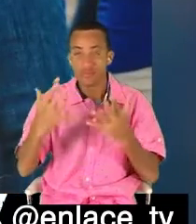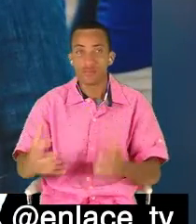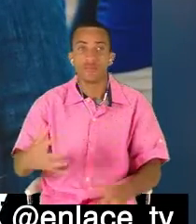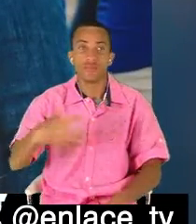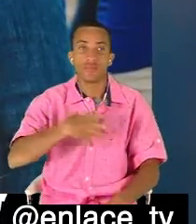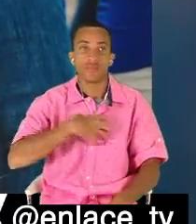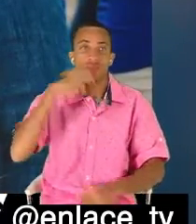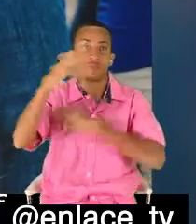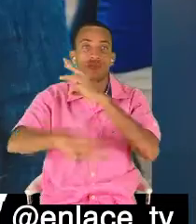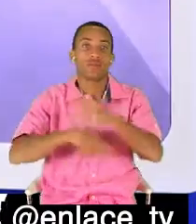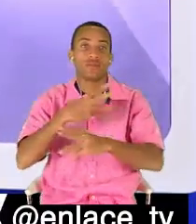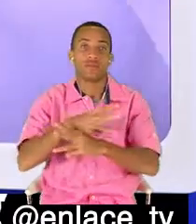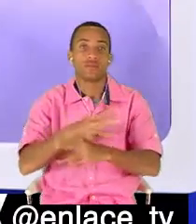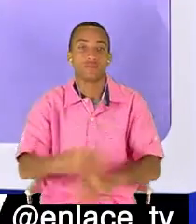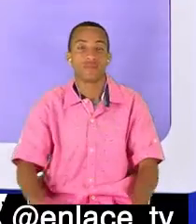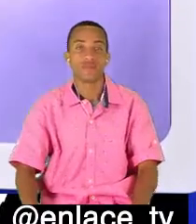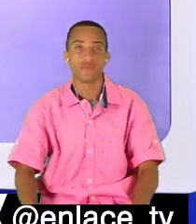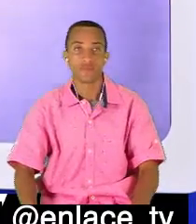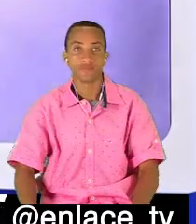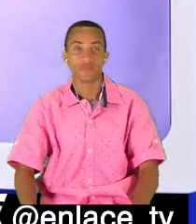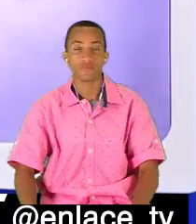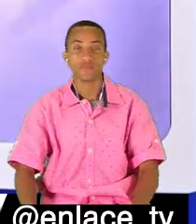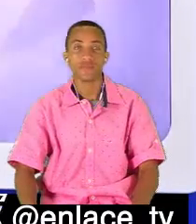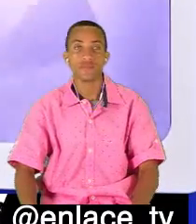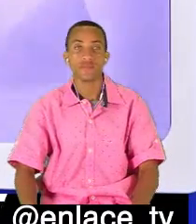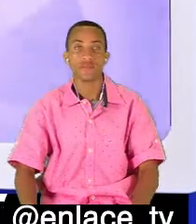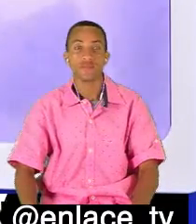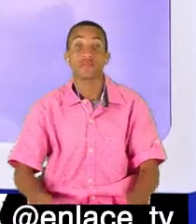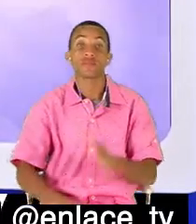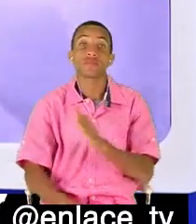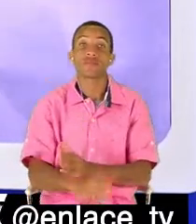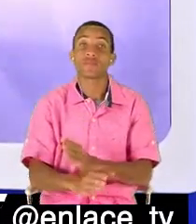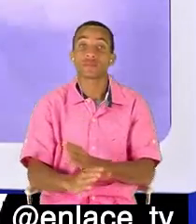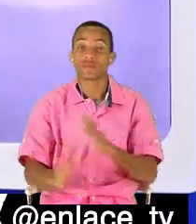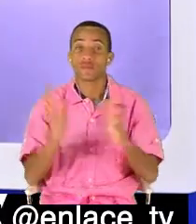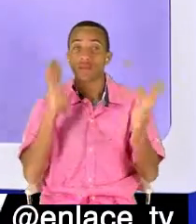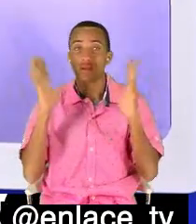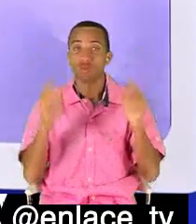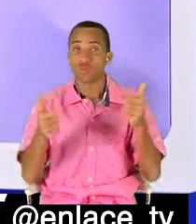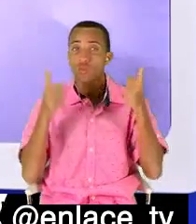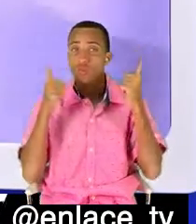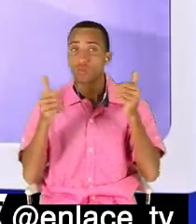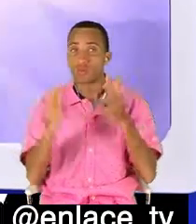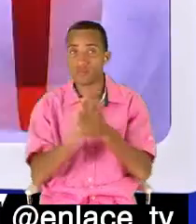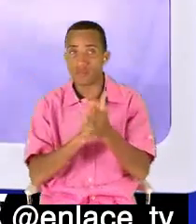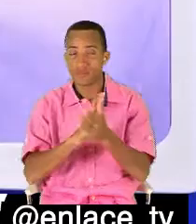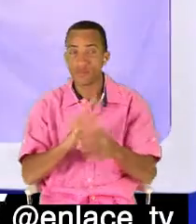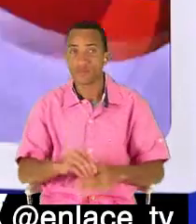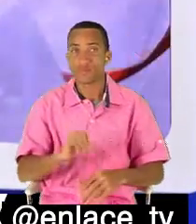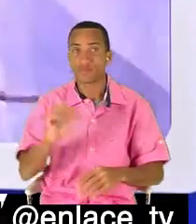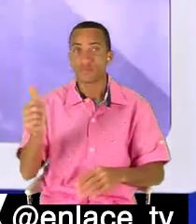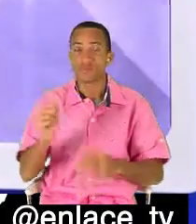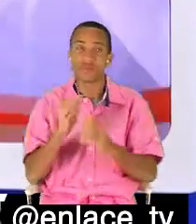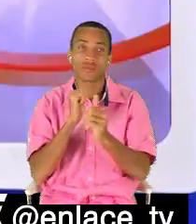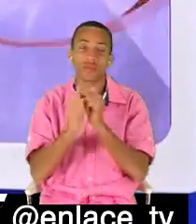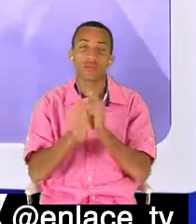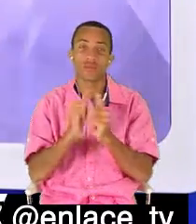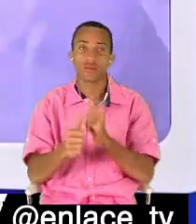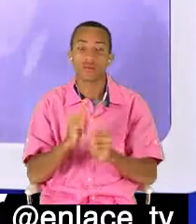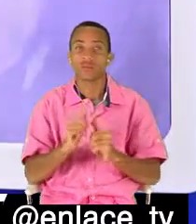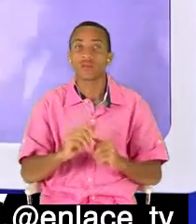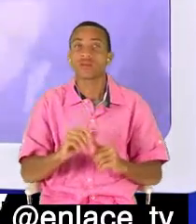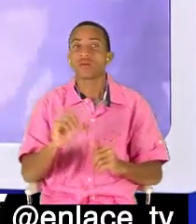del mundo. Y seguimos hablando de buenas noticias, pero esta vez en la disciplina del wakeboard, porque se ha cumplido una